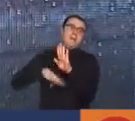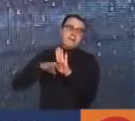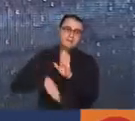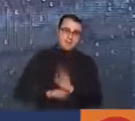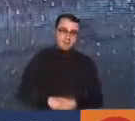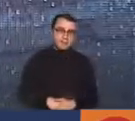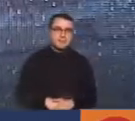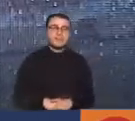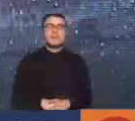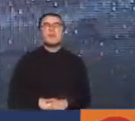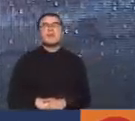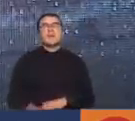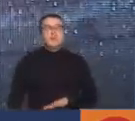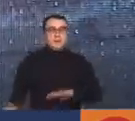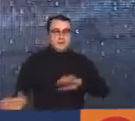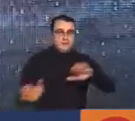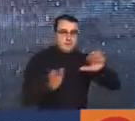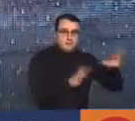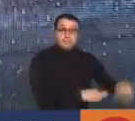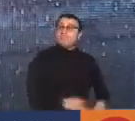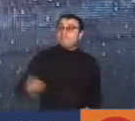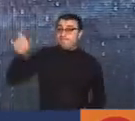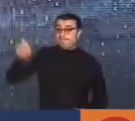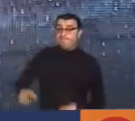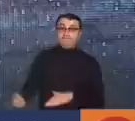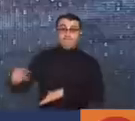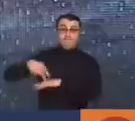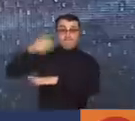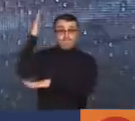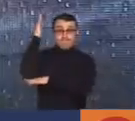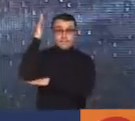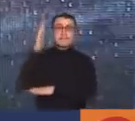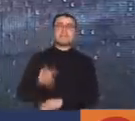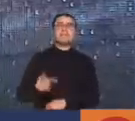Aquí se propuso, alguien lo dijo, una red